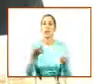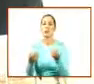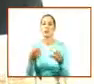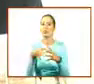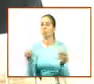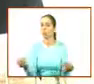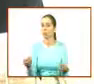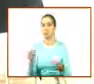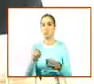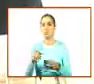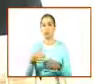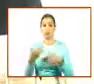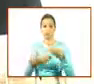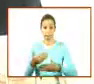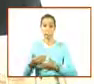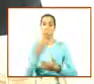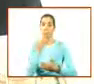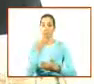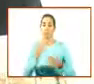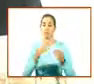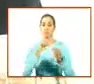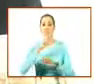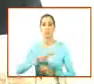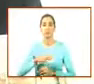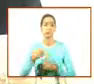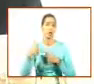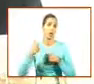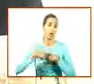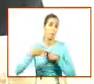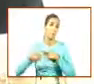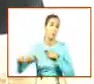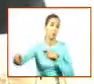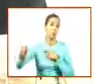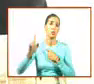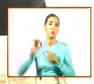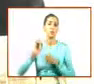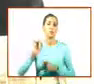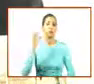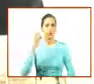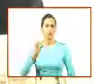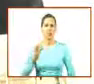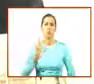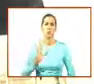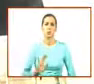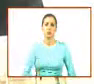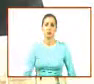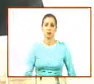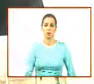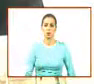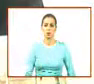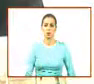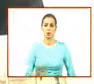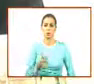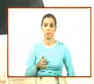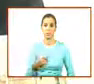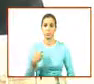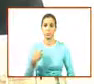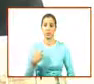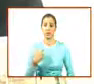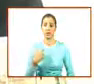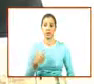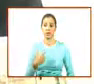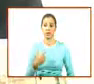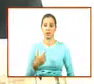un avance histórico de largo alcance. Sin duda, hubo que pagar un